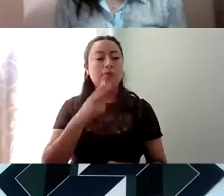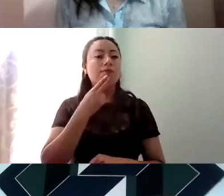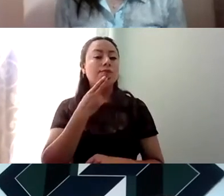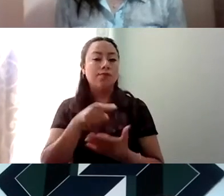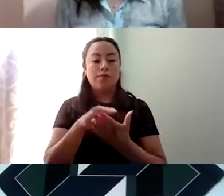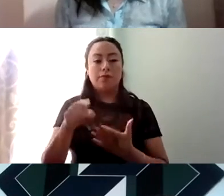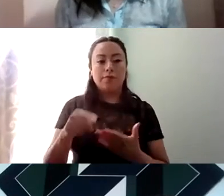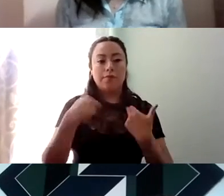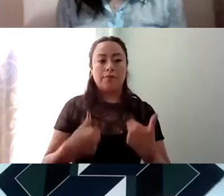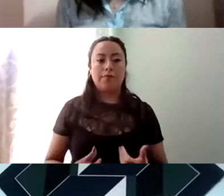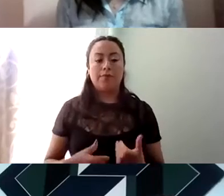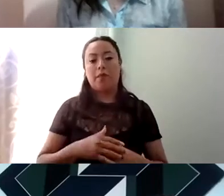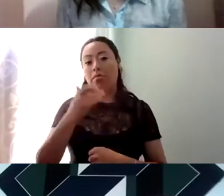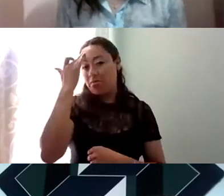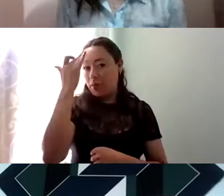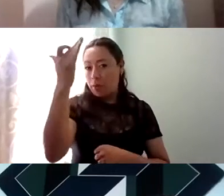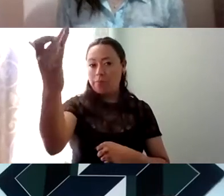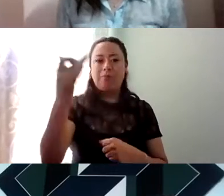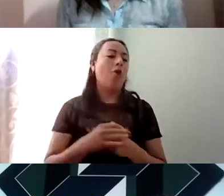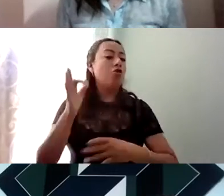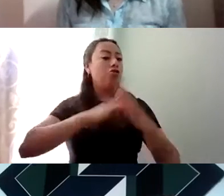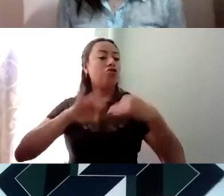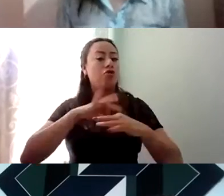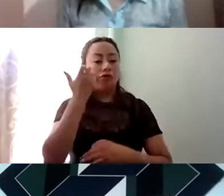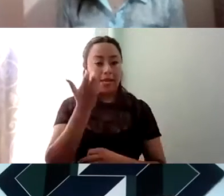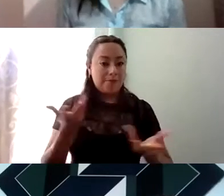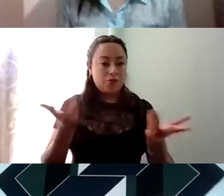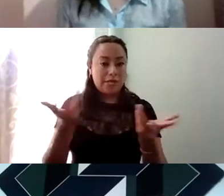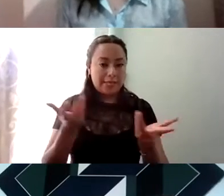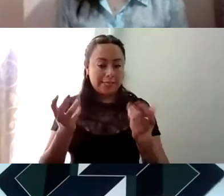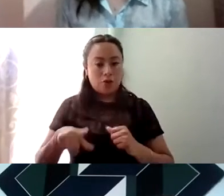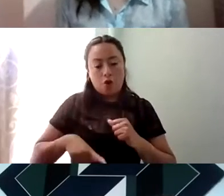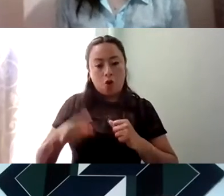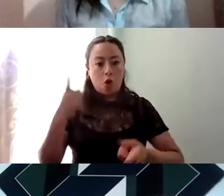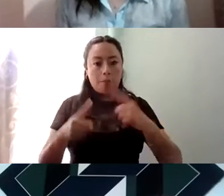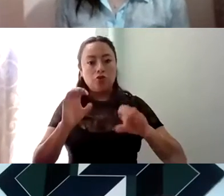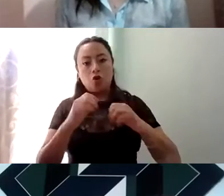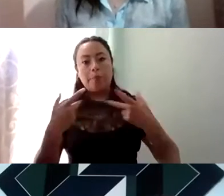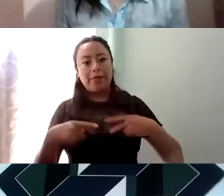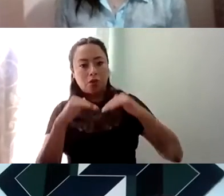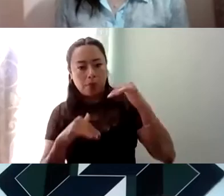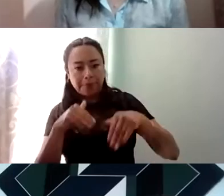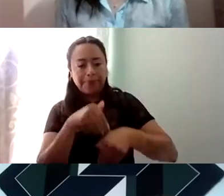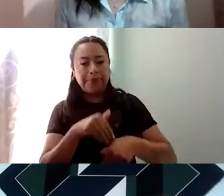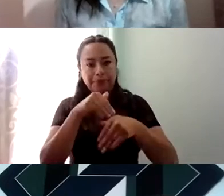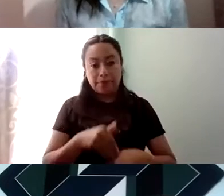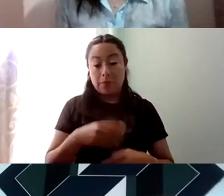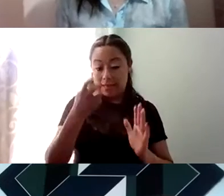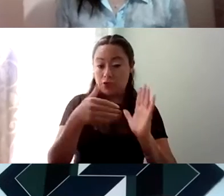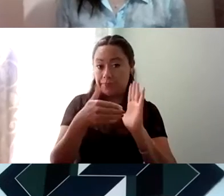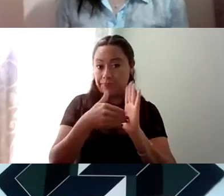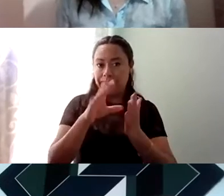sido durante largas décadas aspiración de gobernantes y gobernados, anhelo que se concretó en la Constitución Política de la Ciudad de